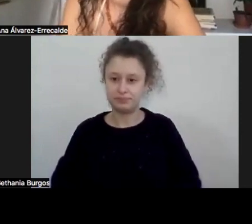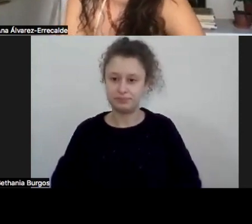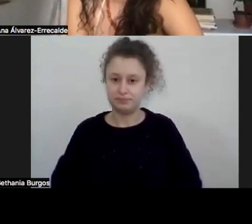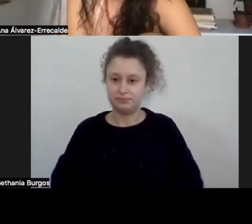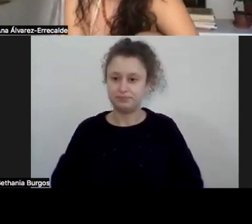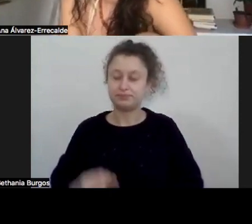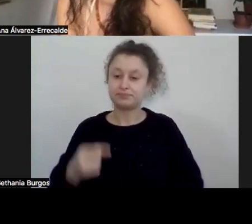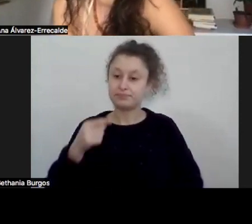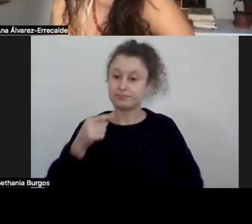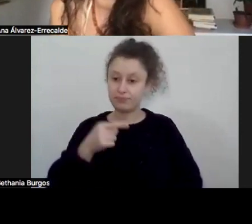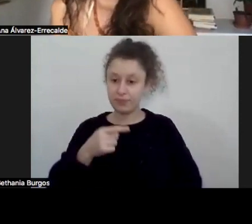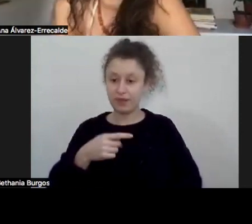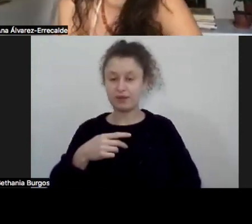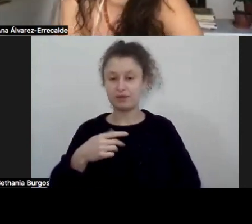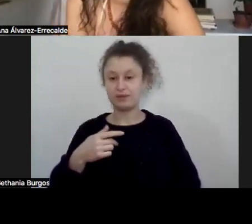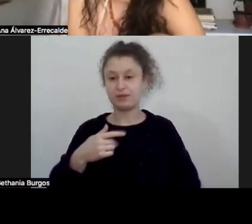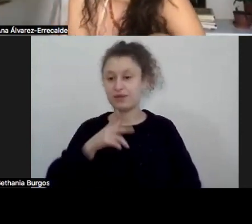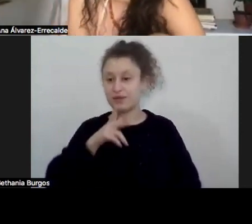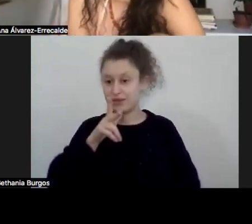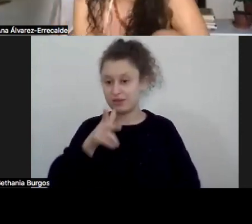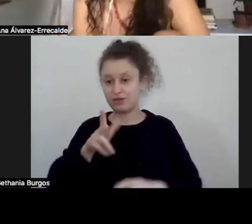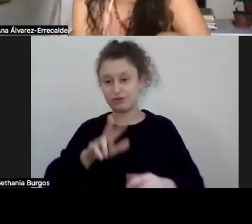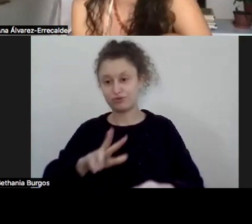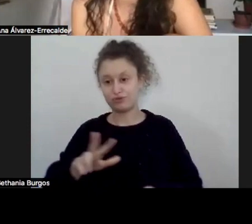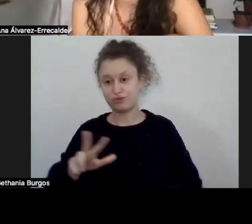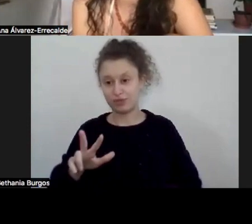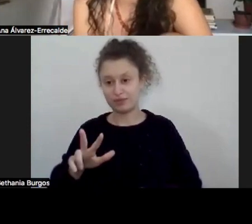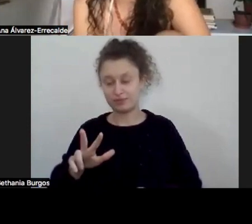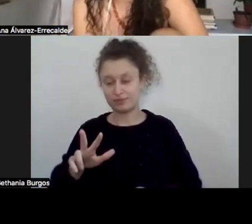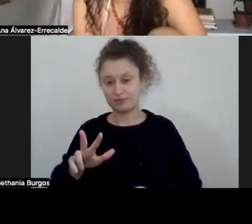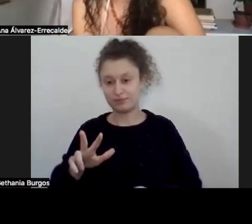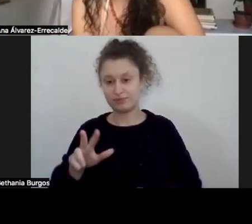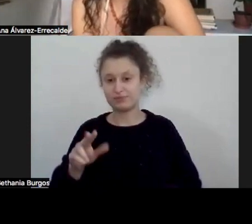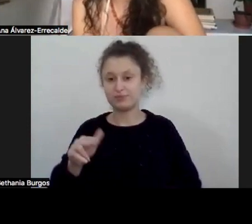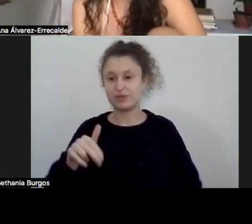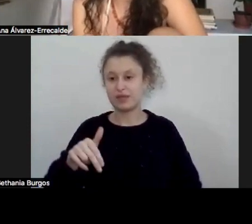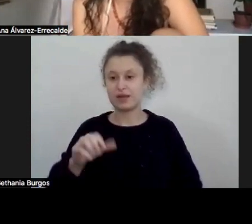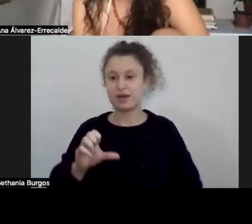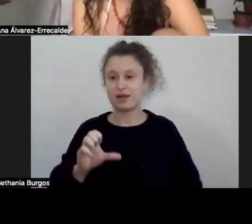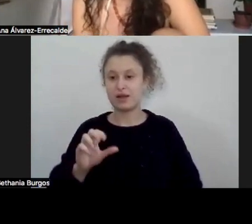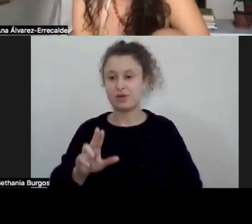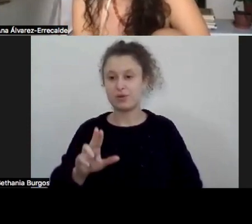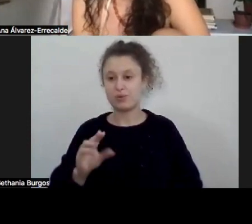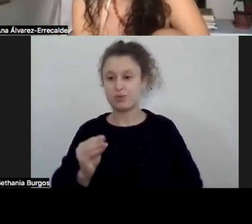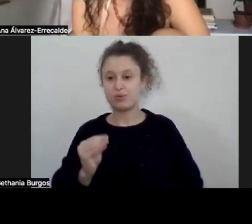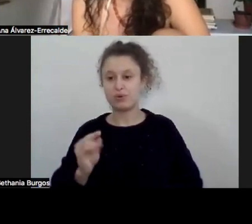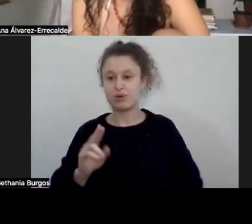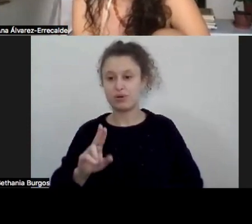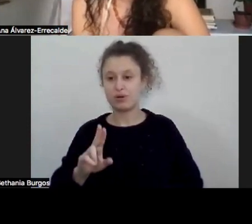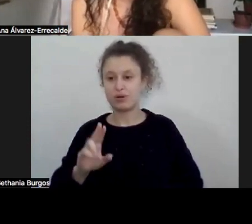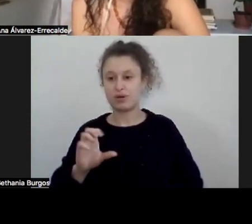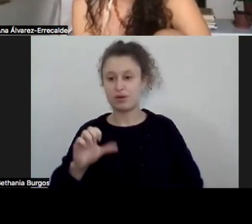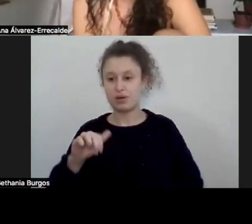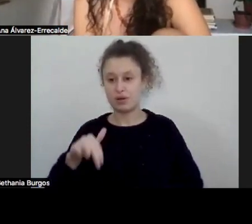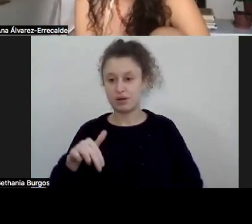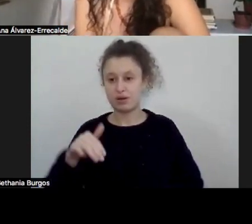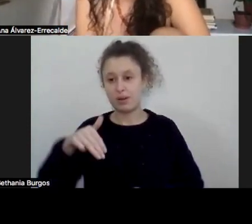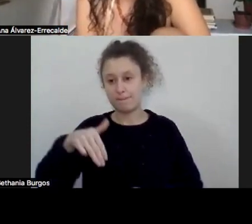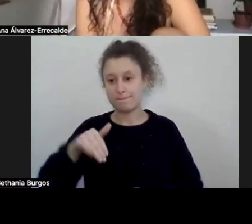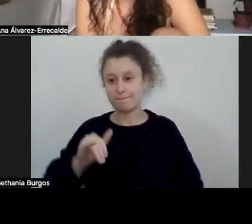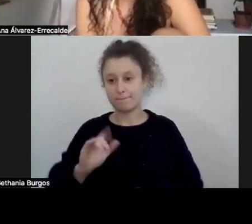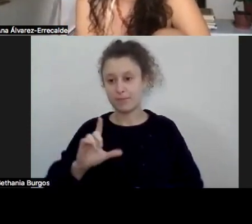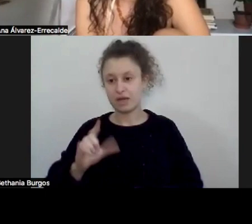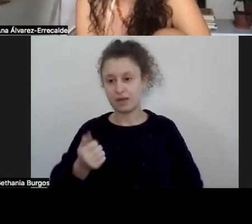Acá están mis 3 hijos, Neuquén, Mila y Alén. Es uno de los últimos retratos que hice de Neu. Él falleció